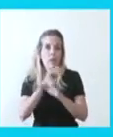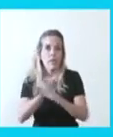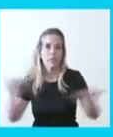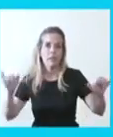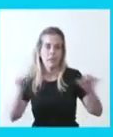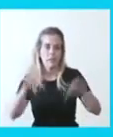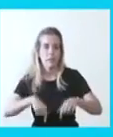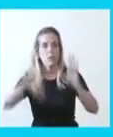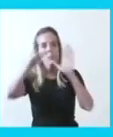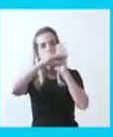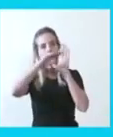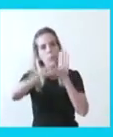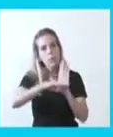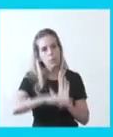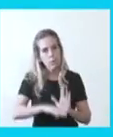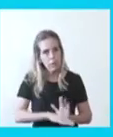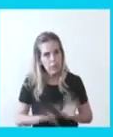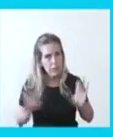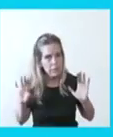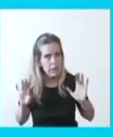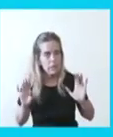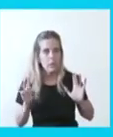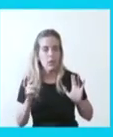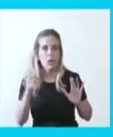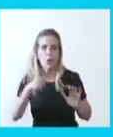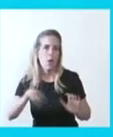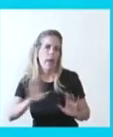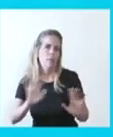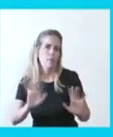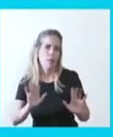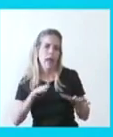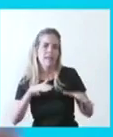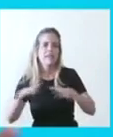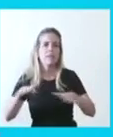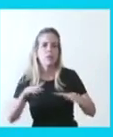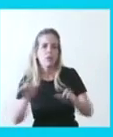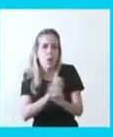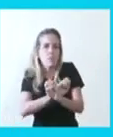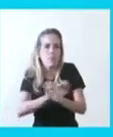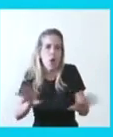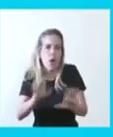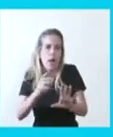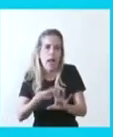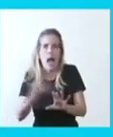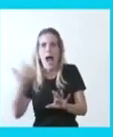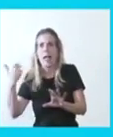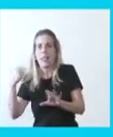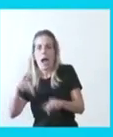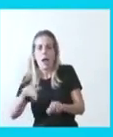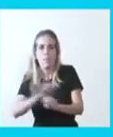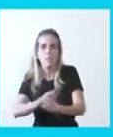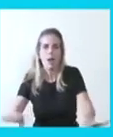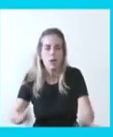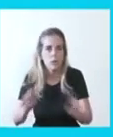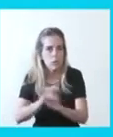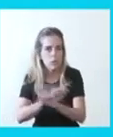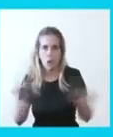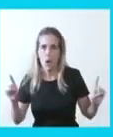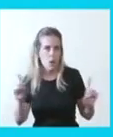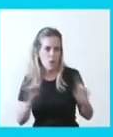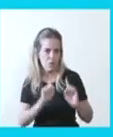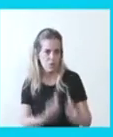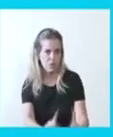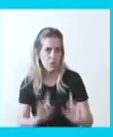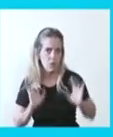medidas no suponen ningún agravamiento de la situación que teníamos o que conocíamos hasta hoy.